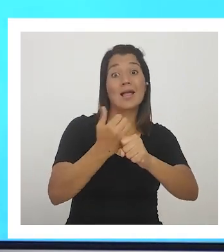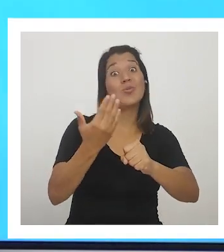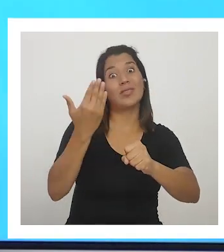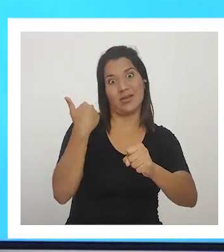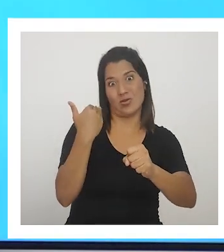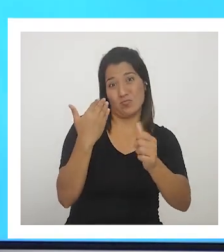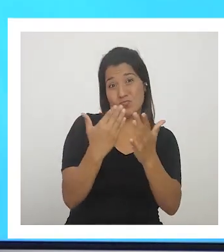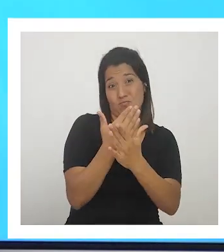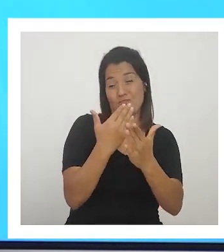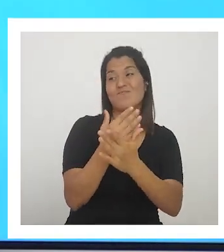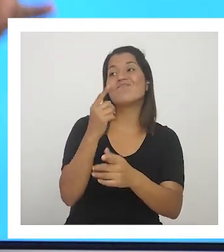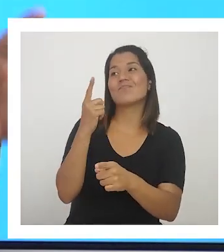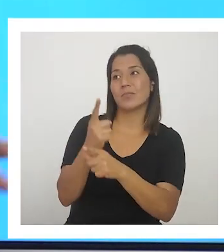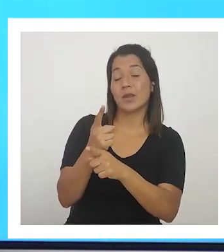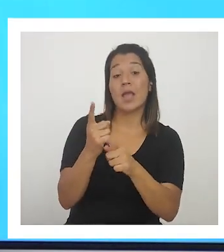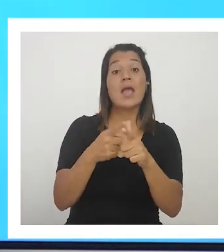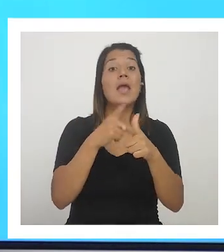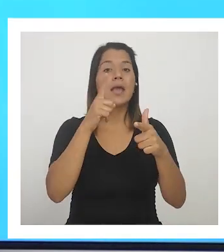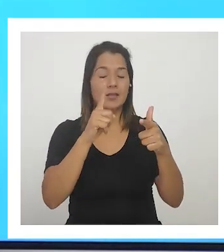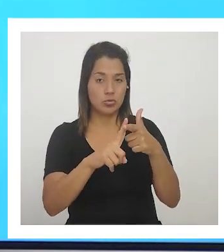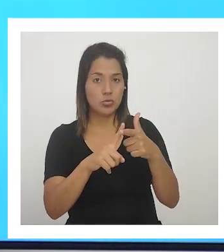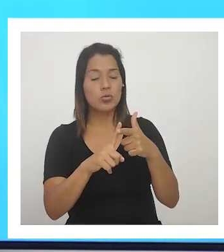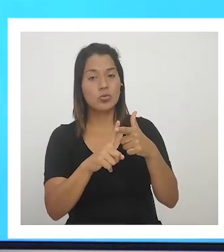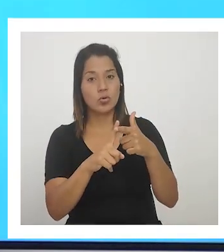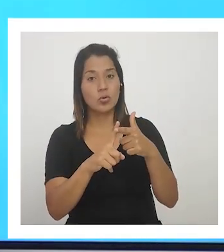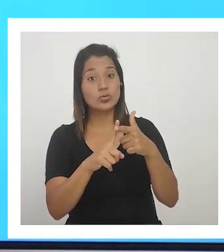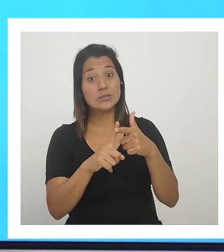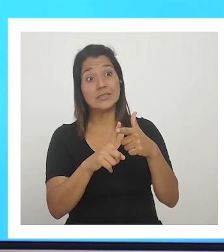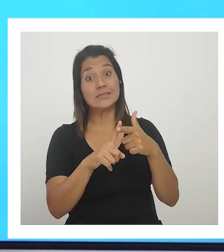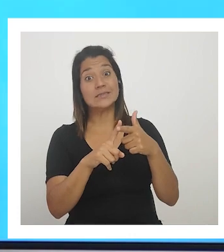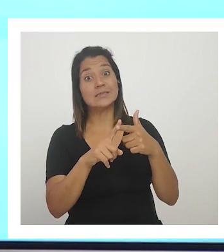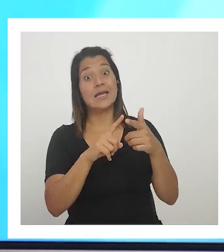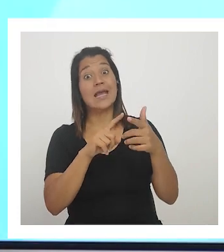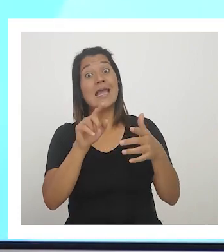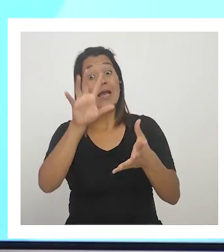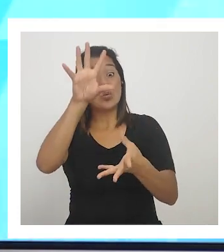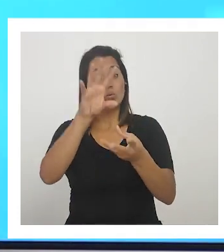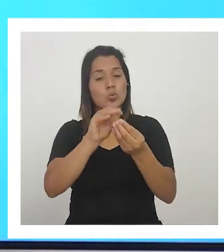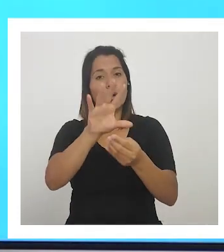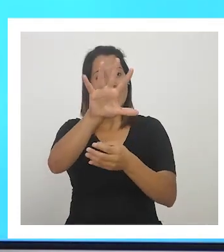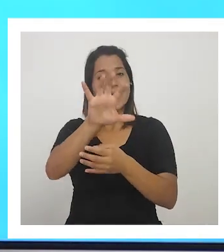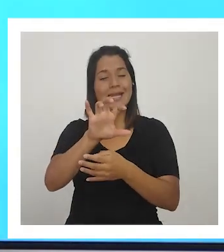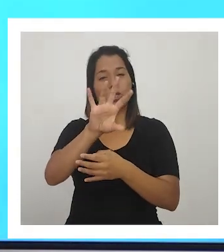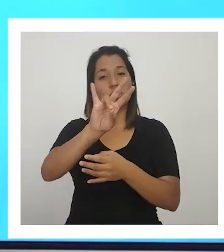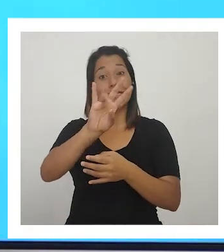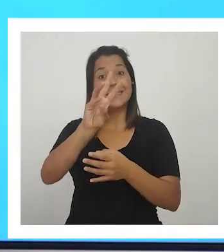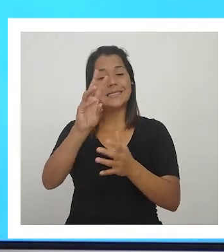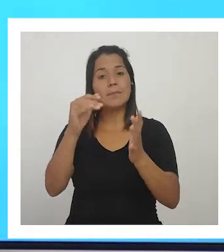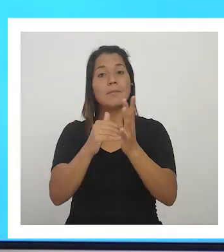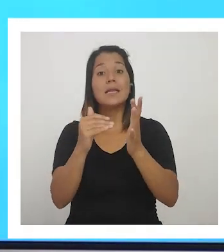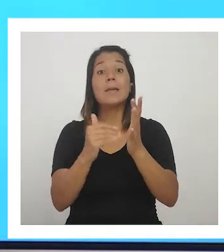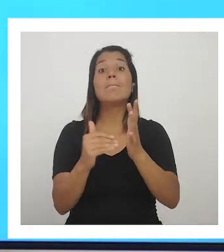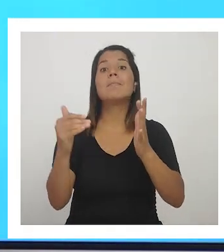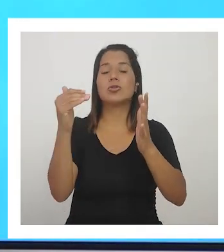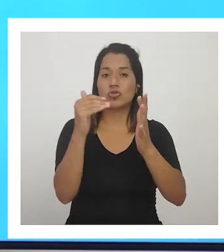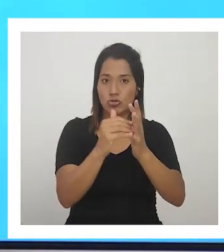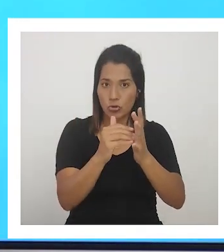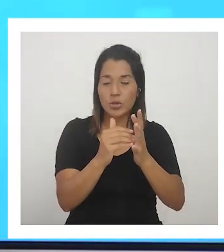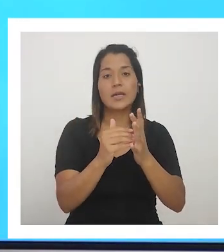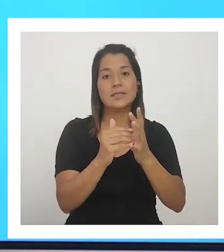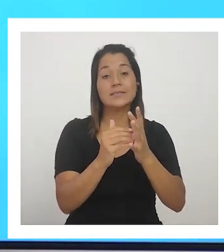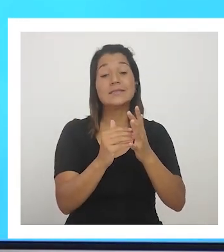lo que se ha hecho? Dentro de todo ese universo de 576 mil millones, un 6%